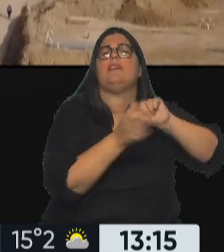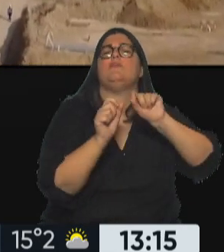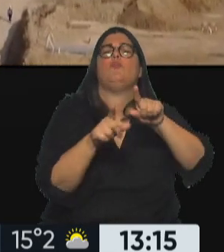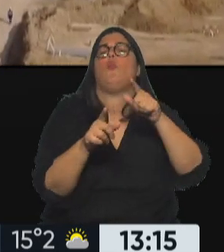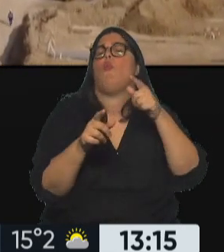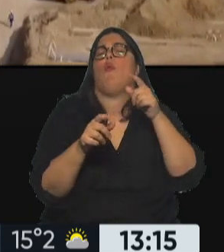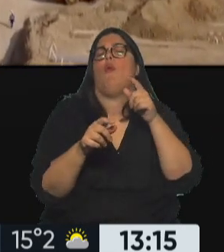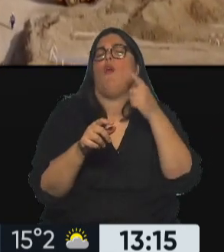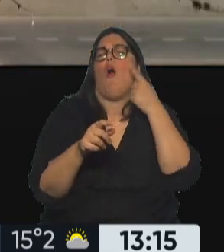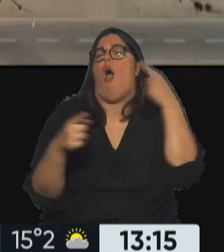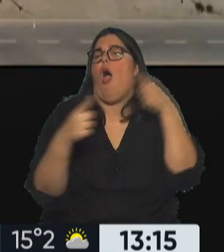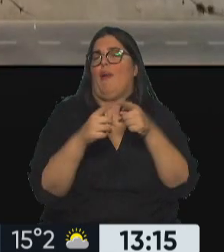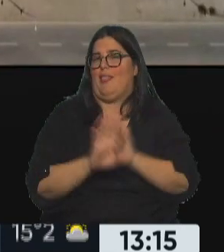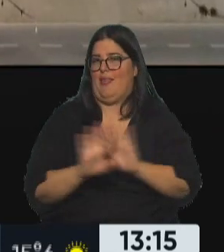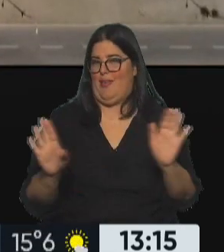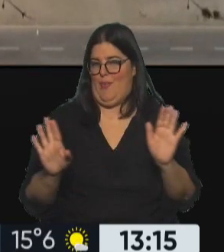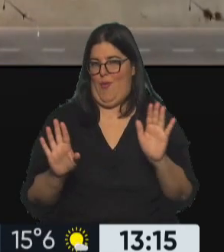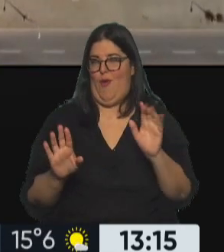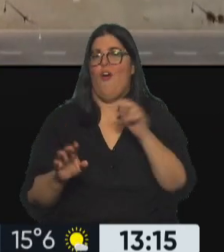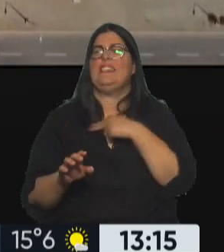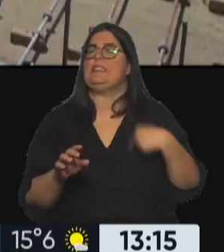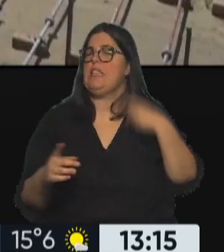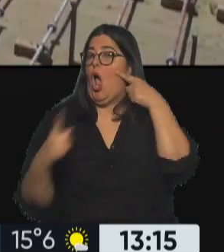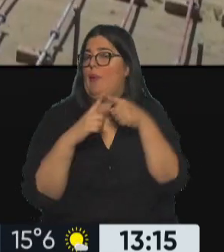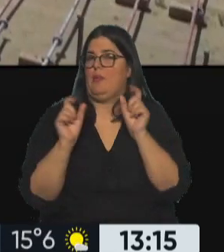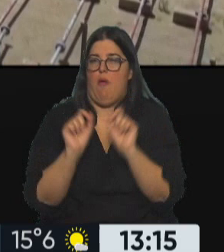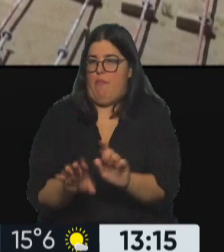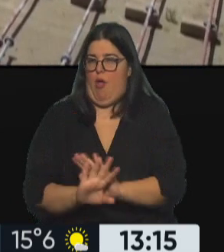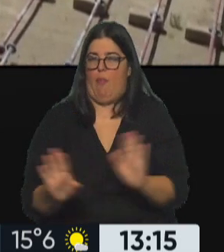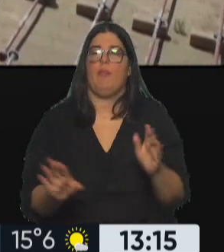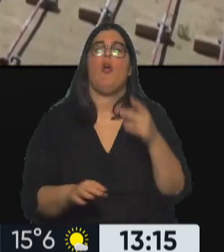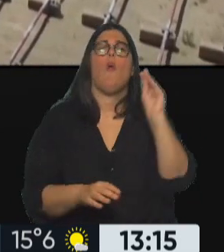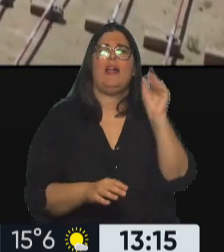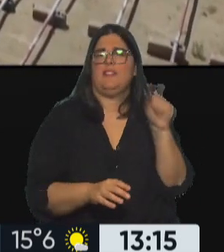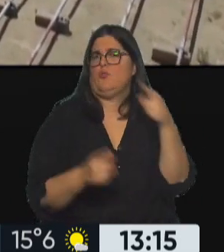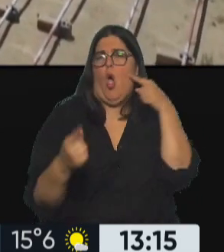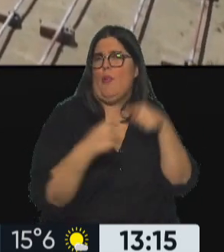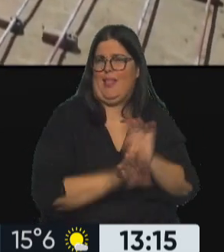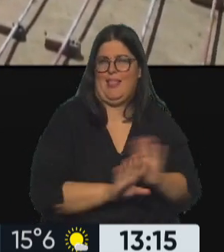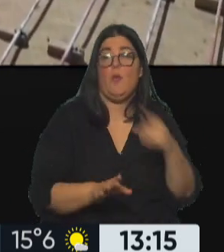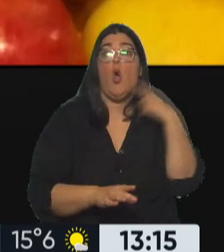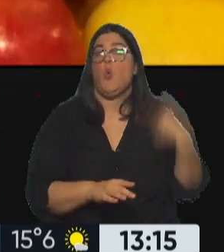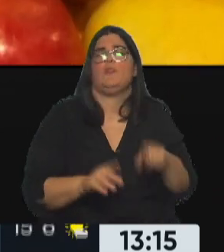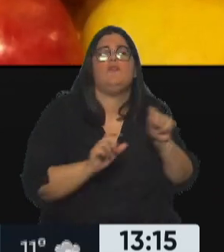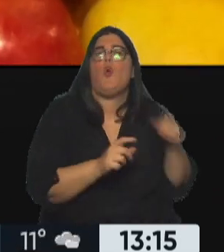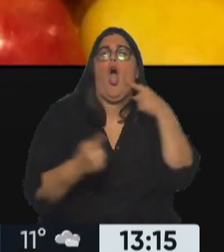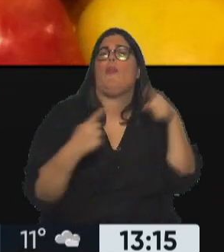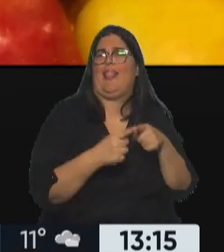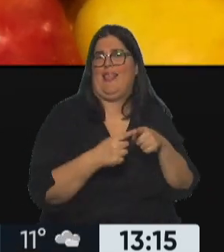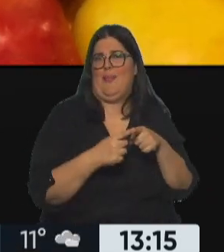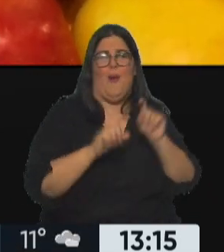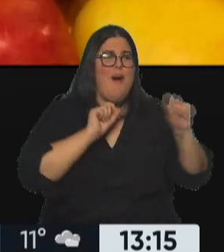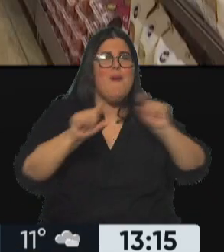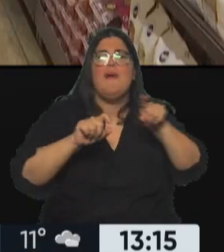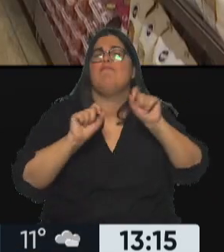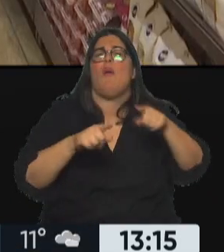suyo, Brasil tiene el suyo, lo mismo Rusia. Es muy